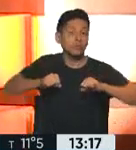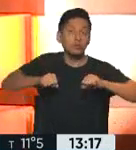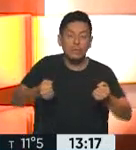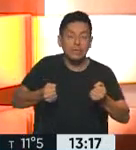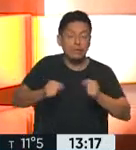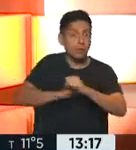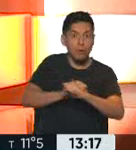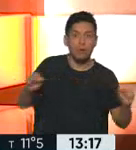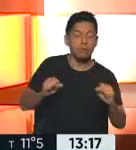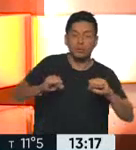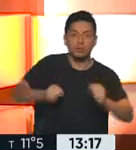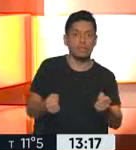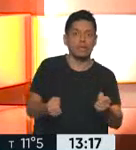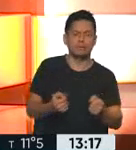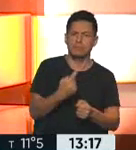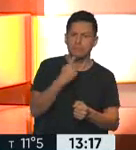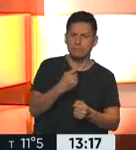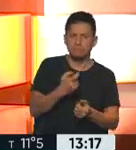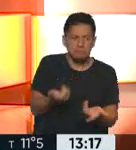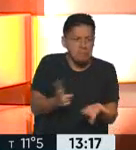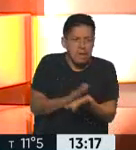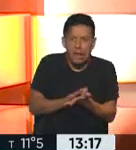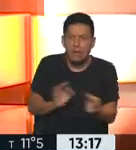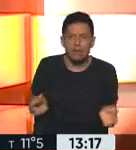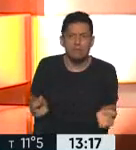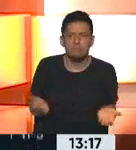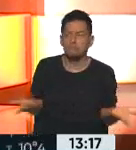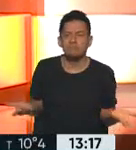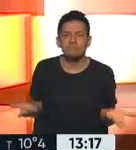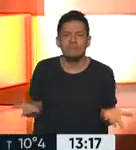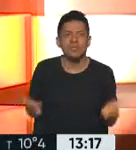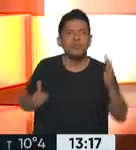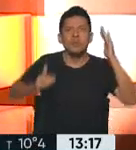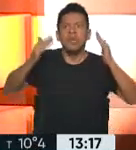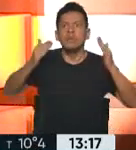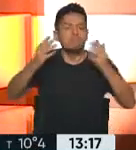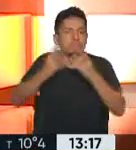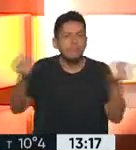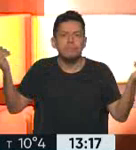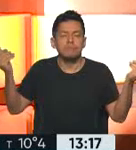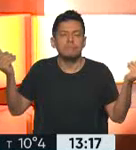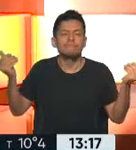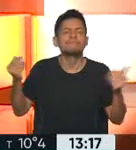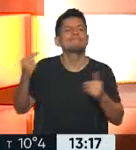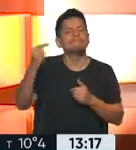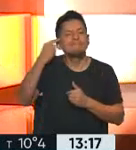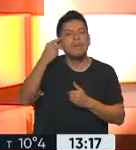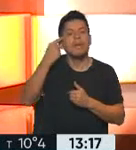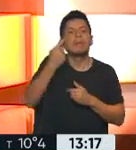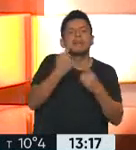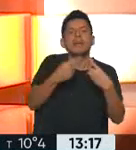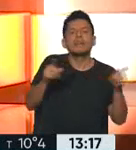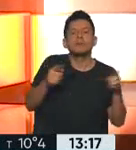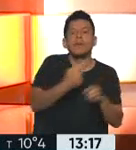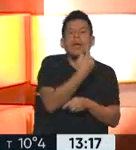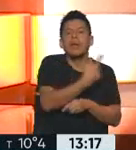otro nos damos cuenta de que no teníamos nada, ¿no? Teniendo tanto, teníamos tan poco. Entonces creo que cada una de las canciones de este